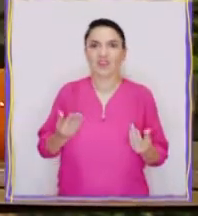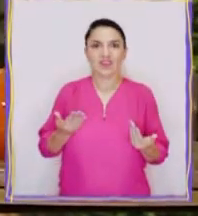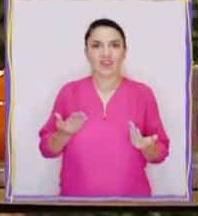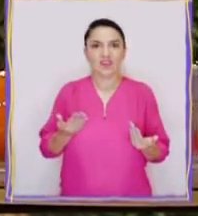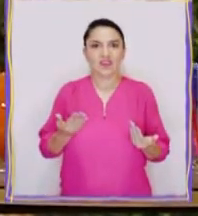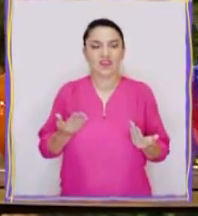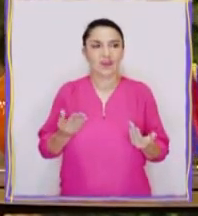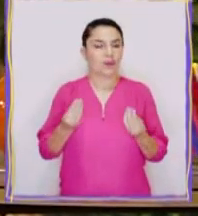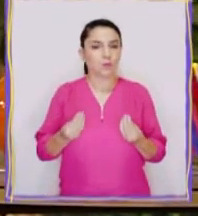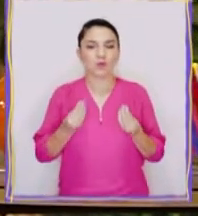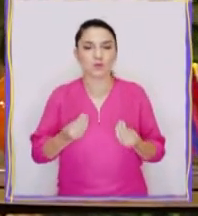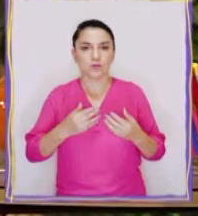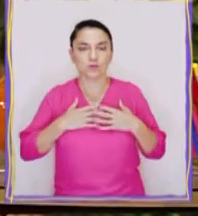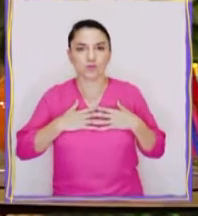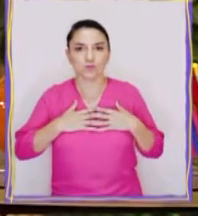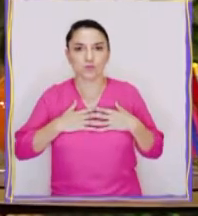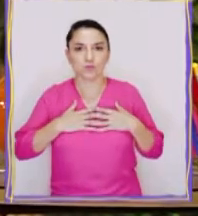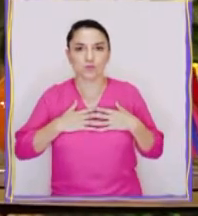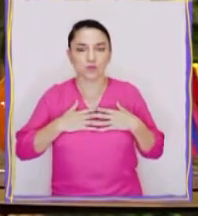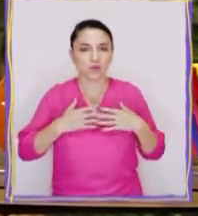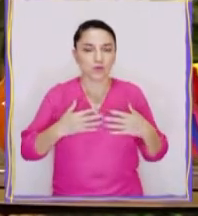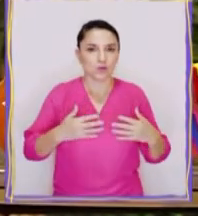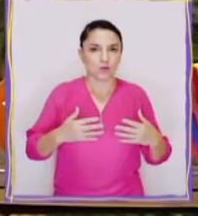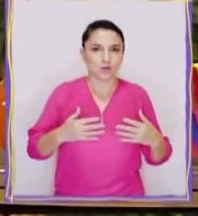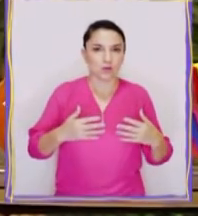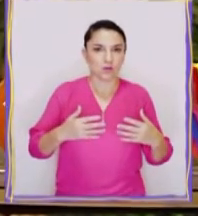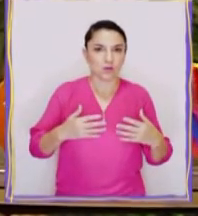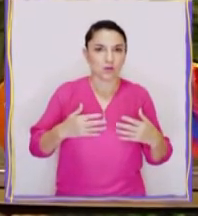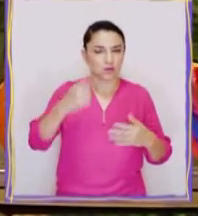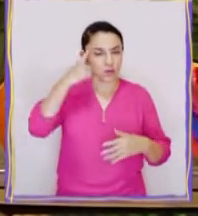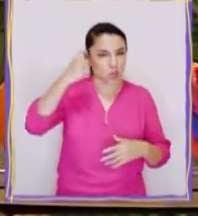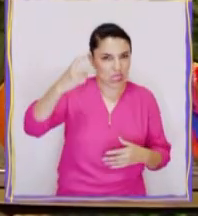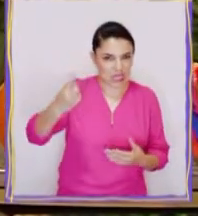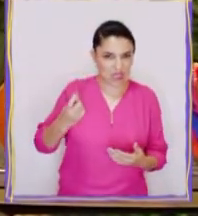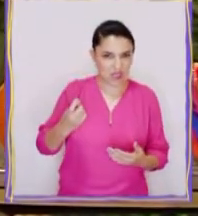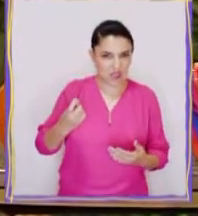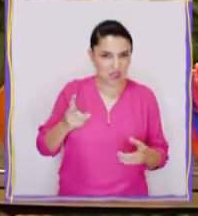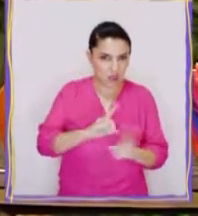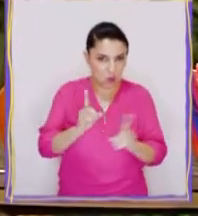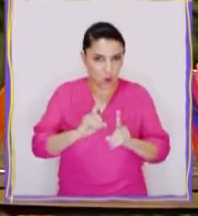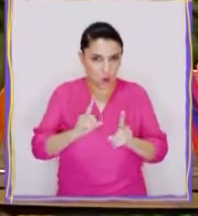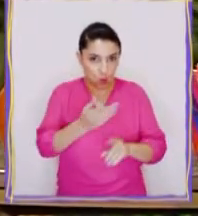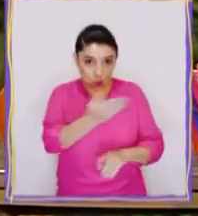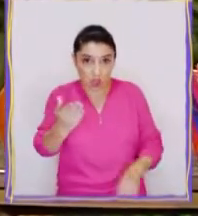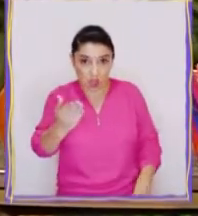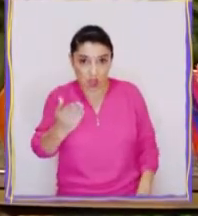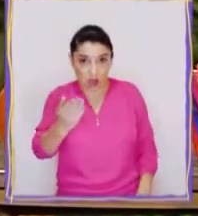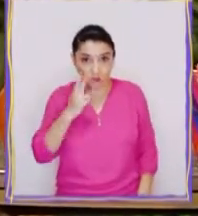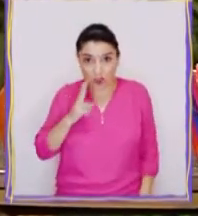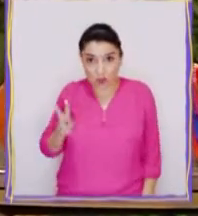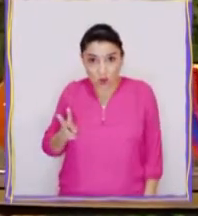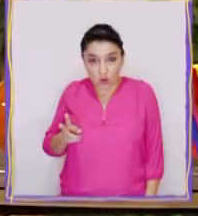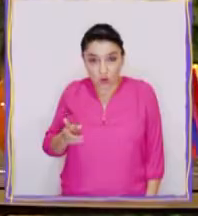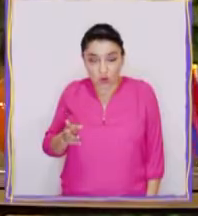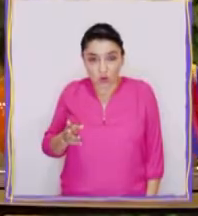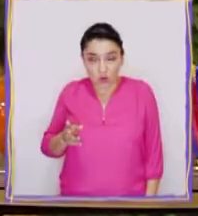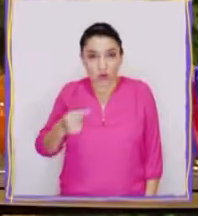¿Qué fue eso? ¿Qué pasó? ¿Acaso lo soñé? ¿No? ¿Ustedes también lo